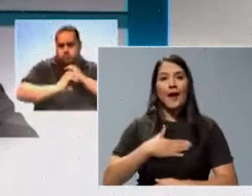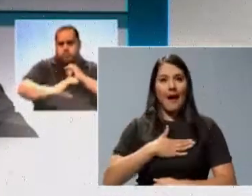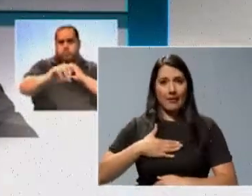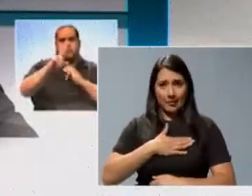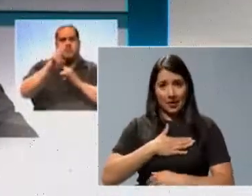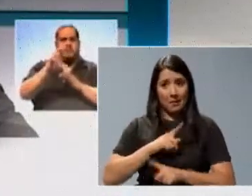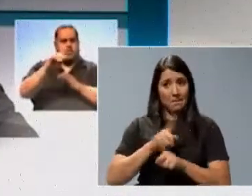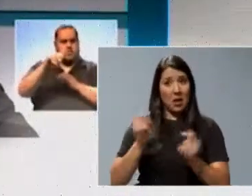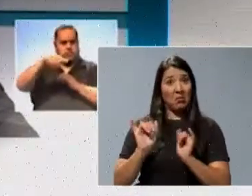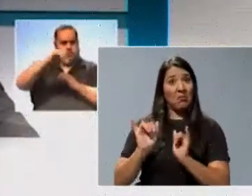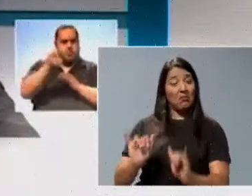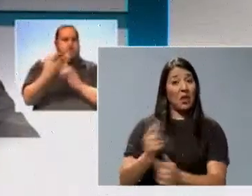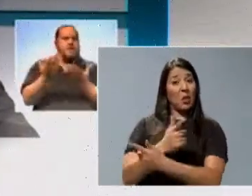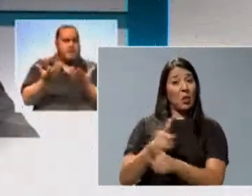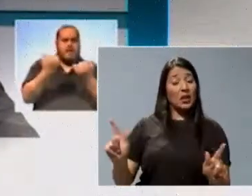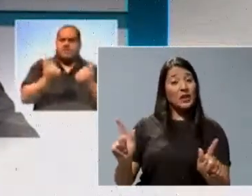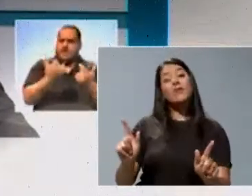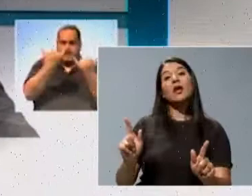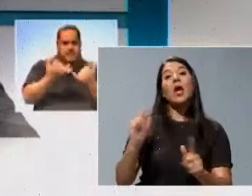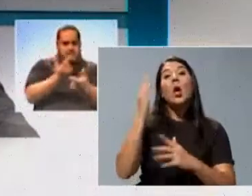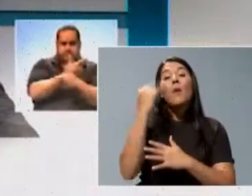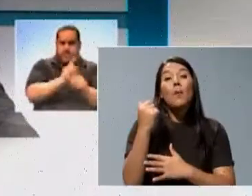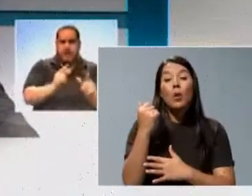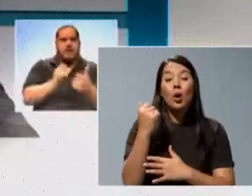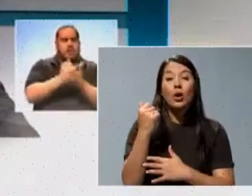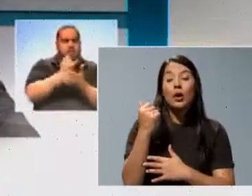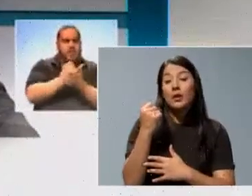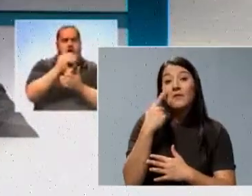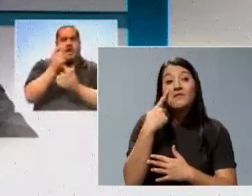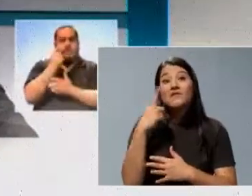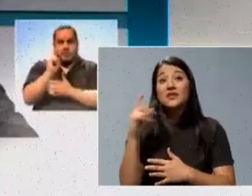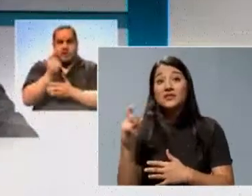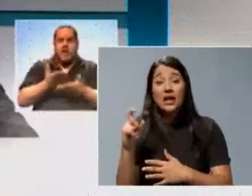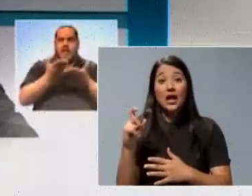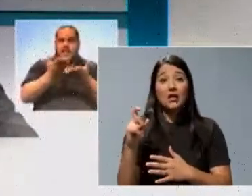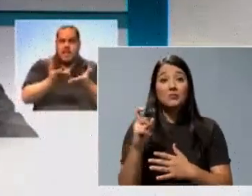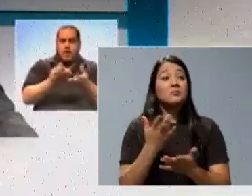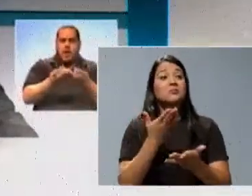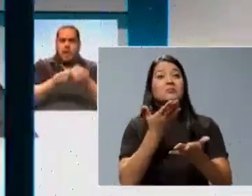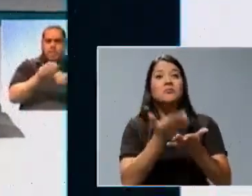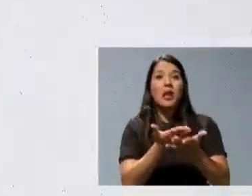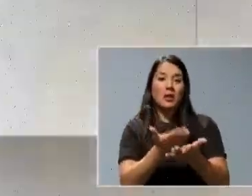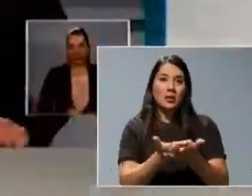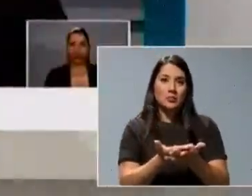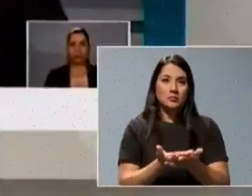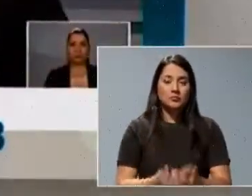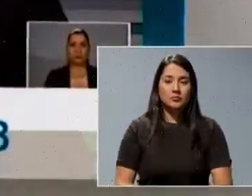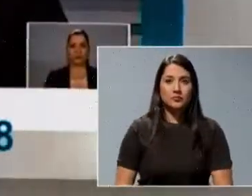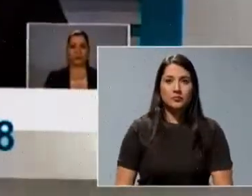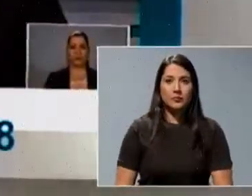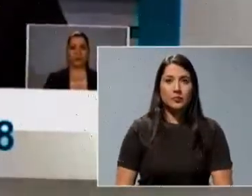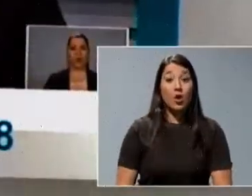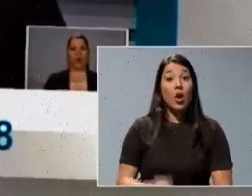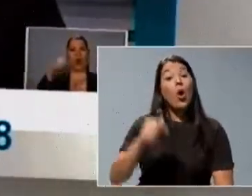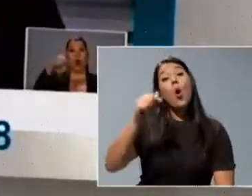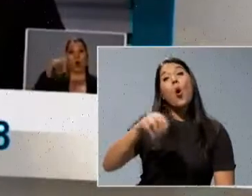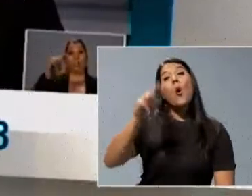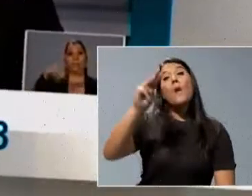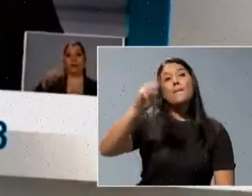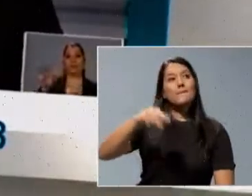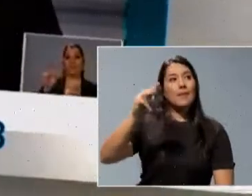absueltos por la deficiente custodia que los investigadores y la Fiscalía le dieron al producto decomisado. Este martes cayó una segunda banda